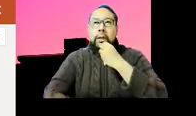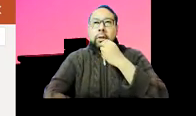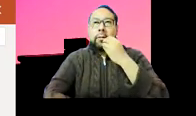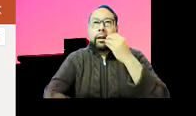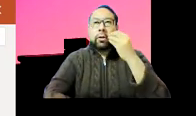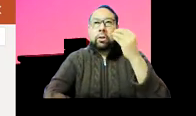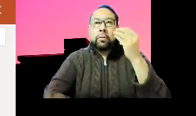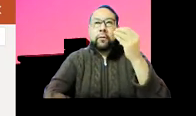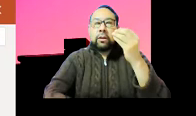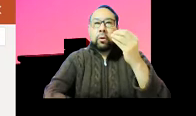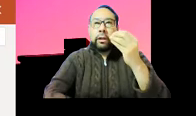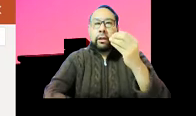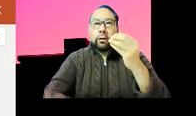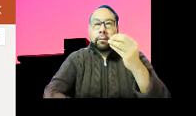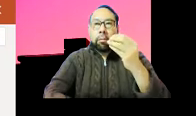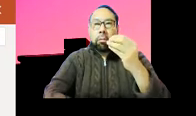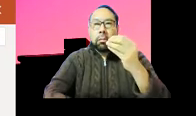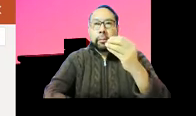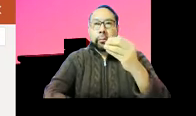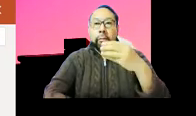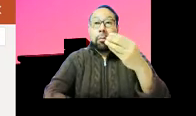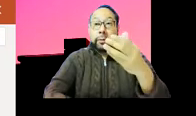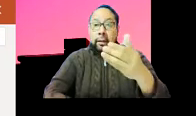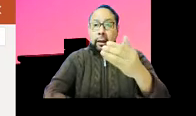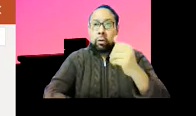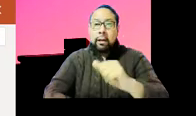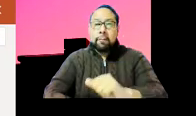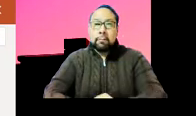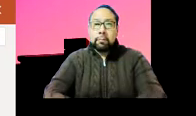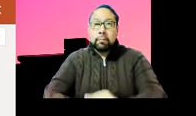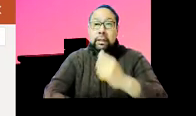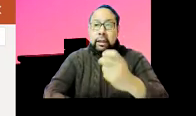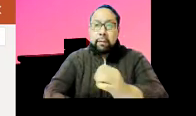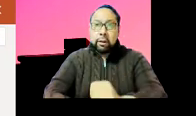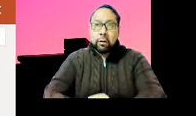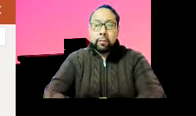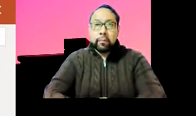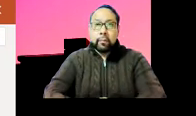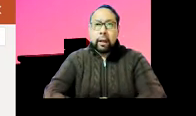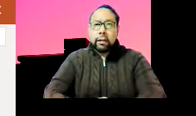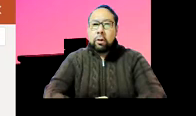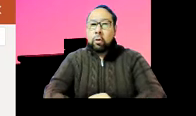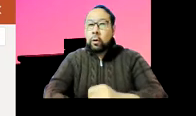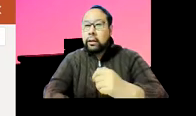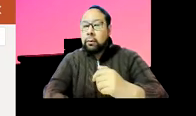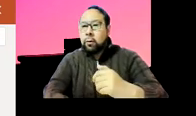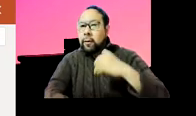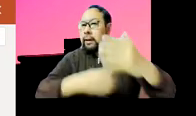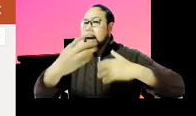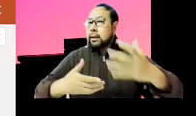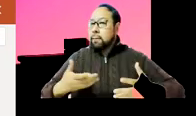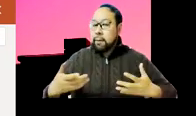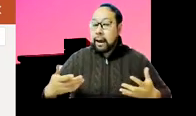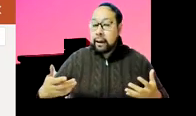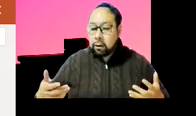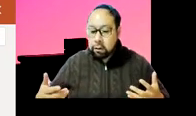y estoy hablando de un bufete jurídico, que es actual, dinámico, hasta incluso agresivo,